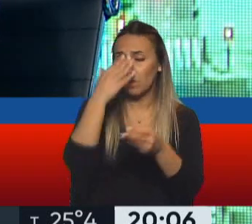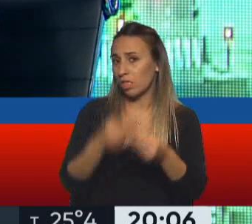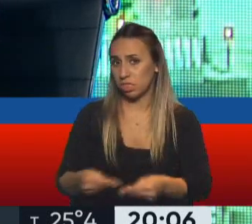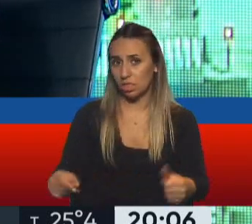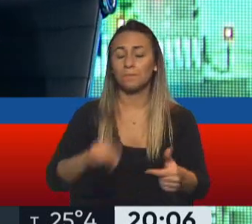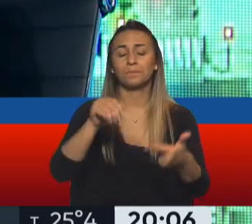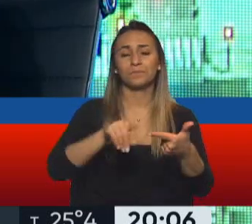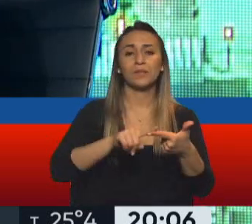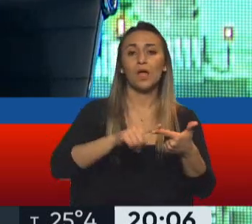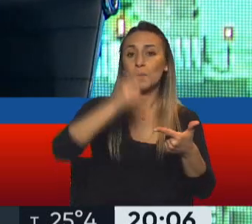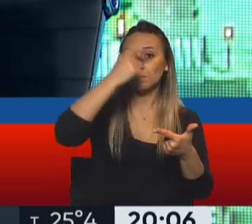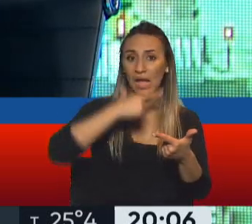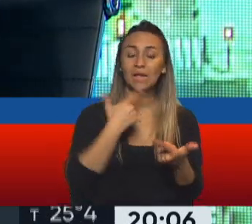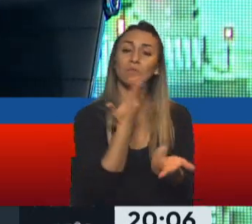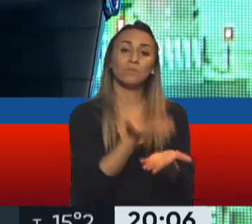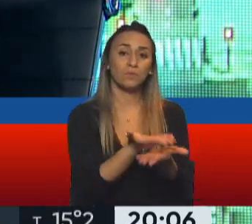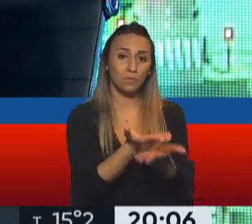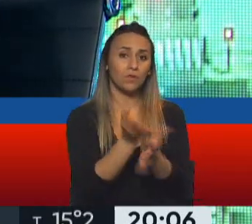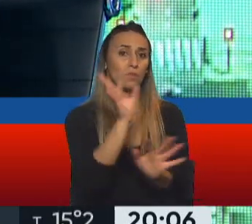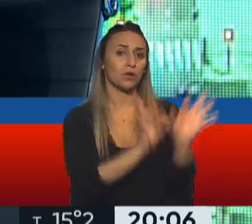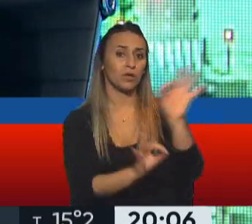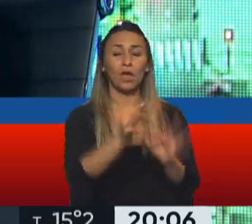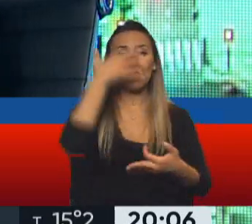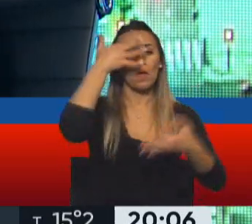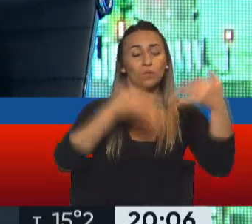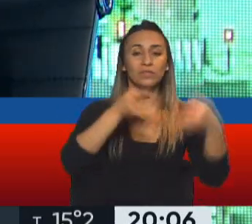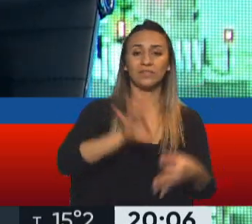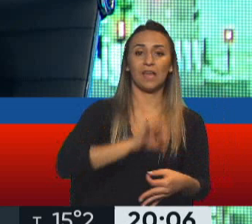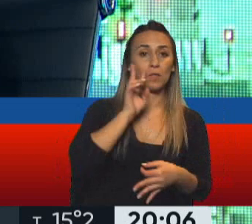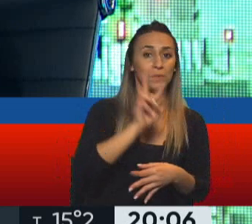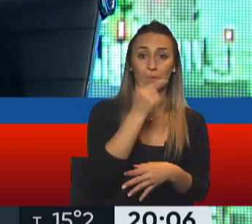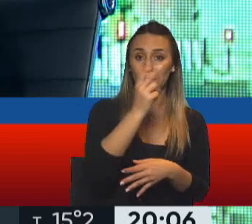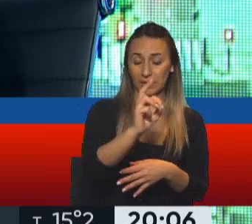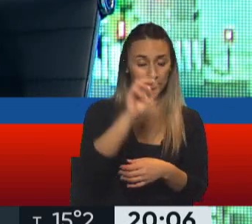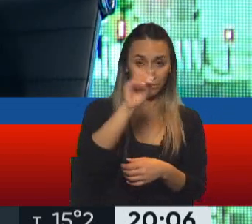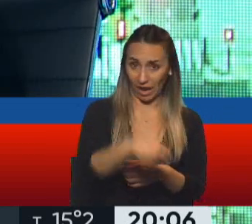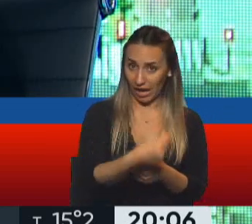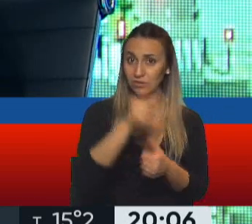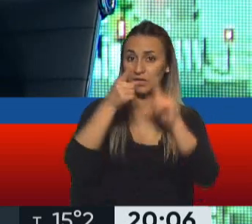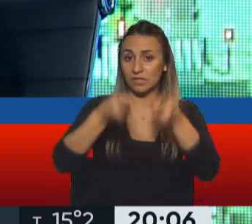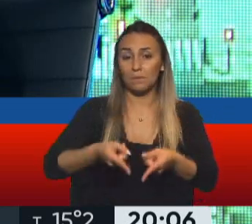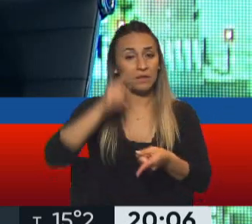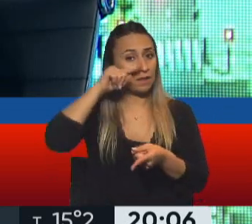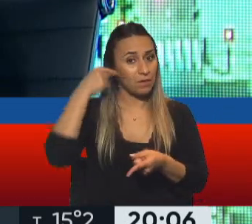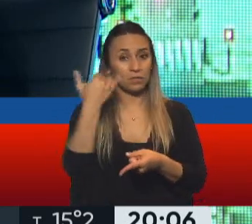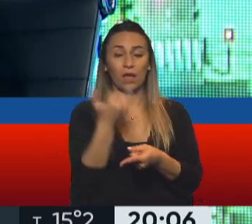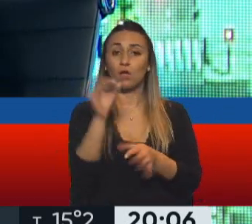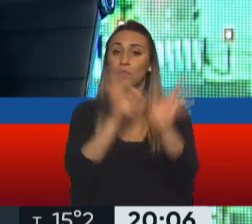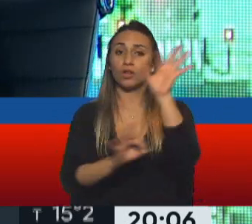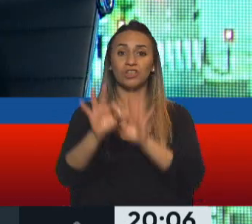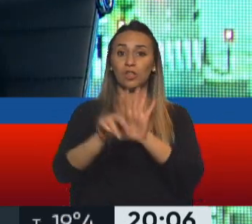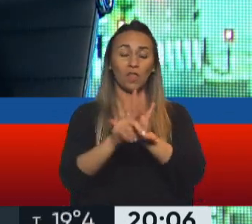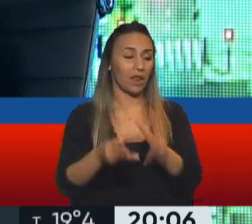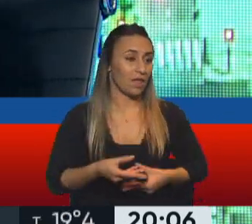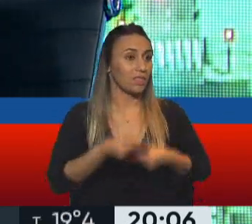Mauricio Macri fracasó con su proyecto de justicia 2020 y Alberto Fernández tiene un proyecto de ley dando vueltas en el Congreso, pero